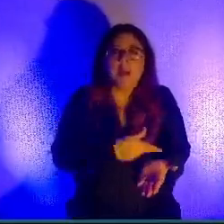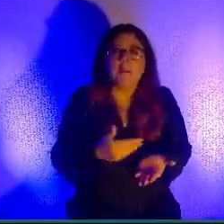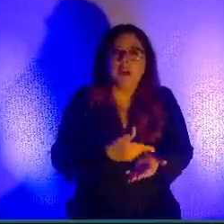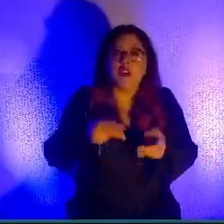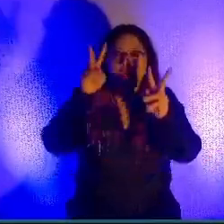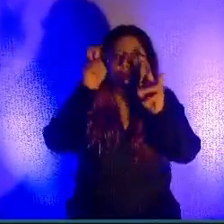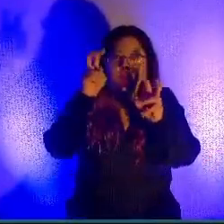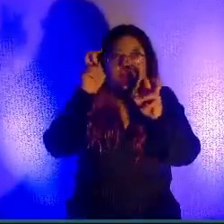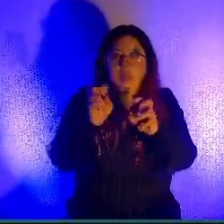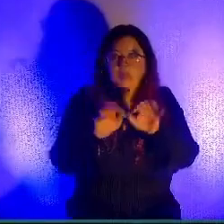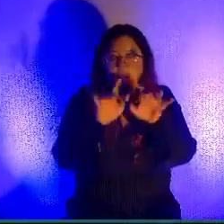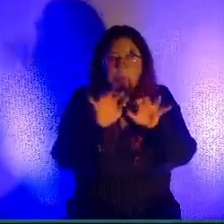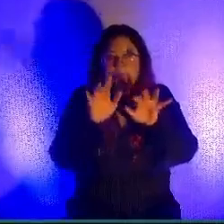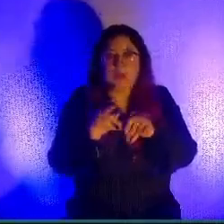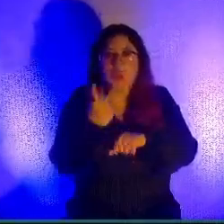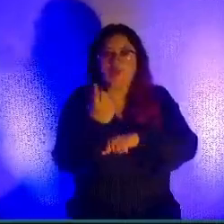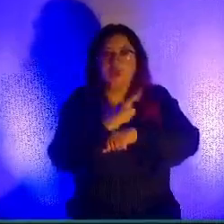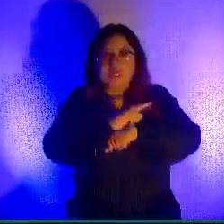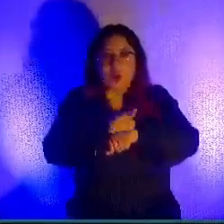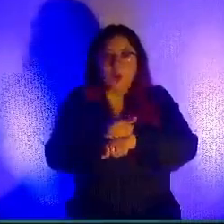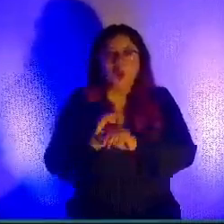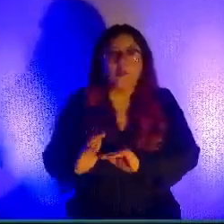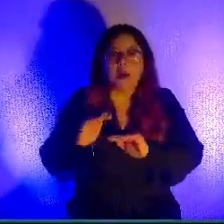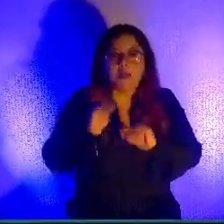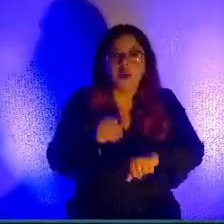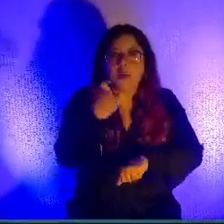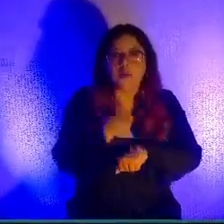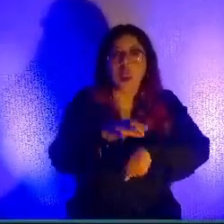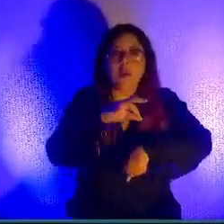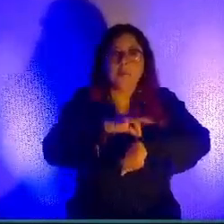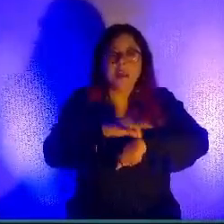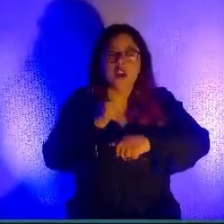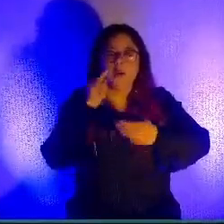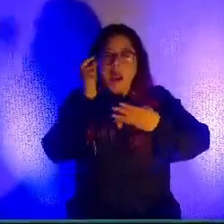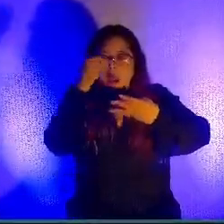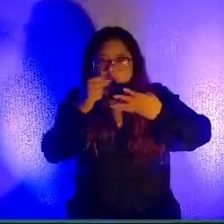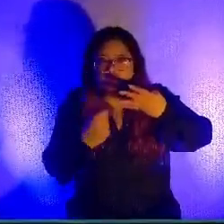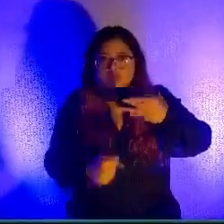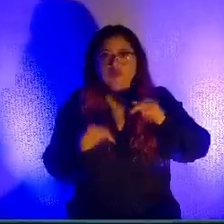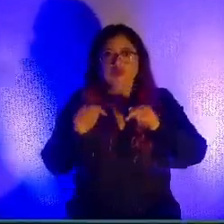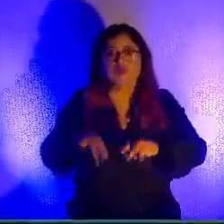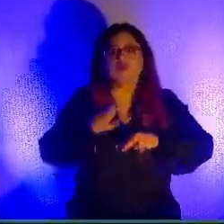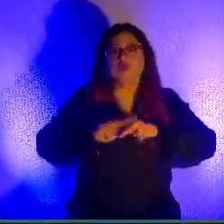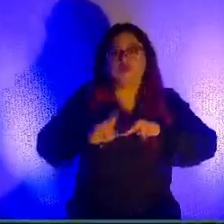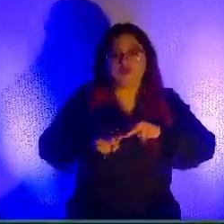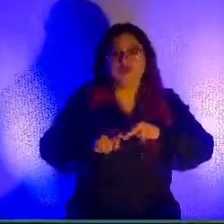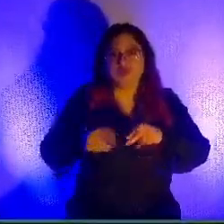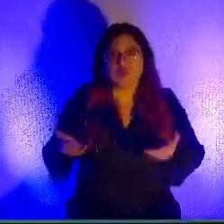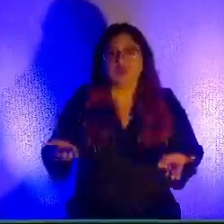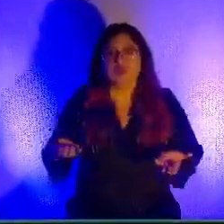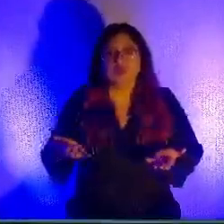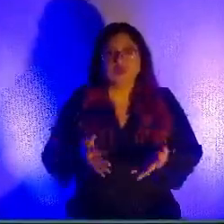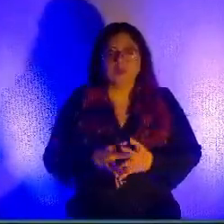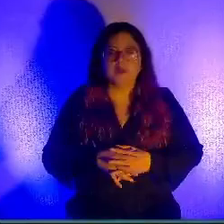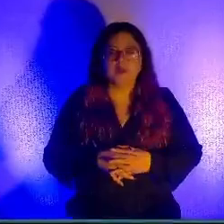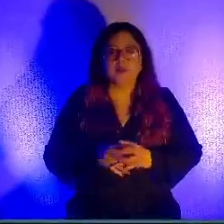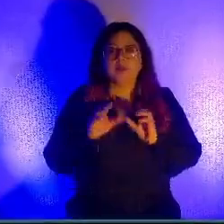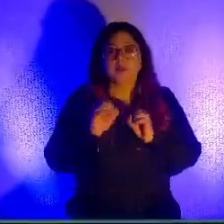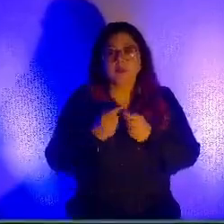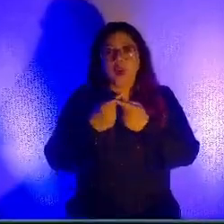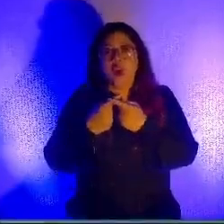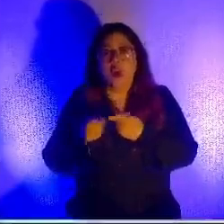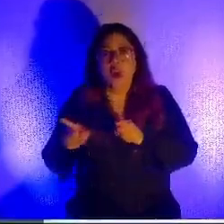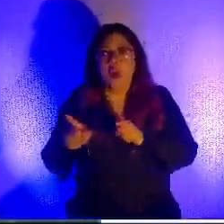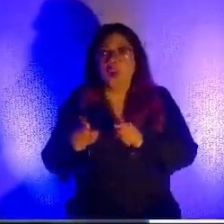casos en un segundo Para apoyar un médico en un diagnóstico eso que un startup está haciendo esa disrupción o una otra